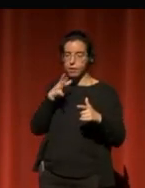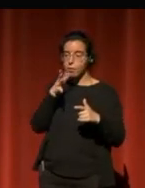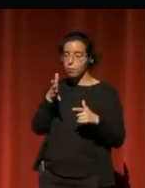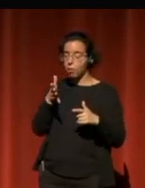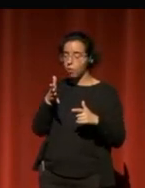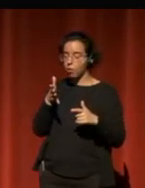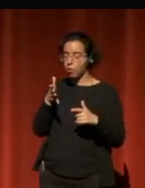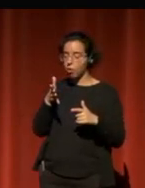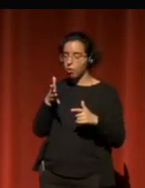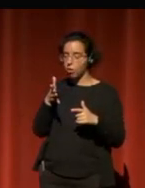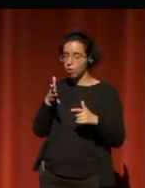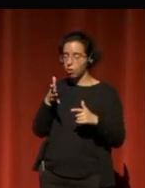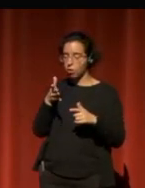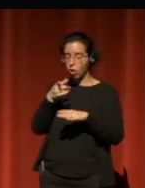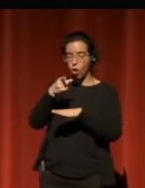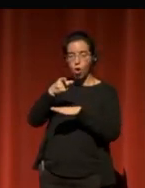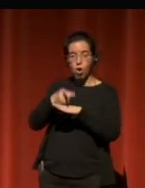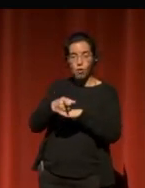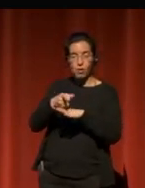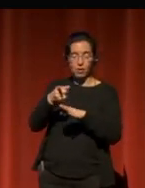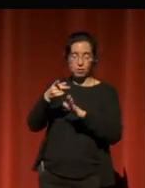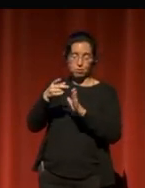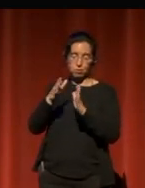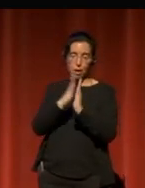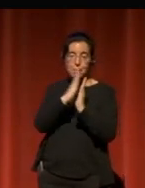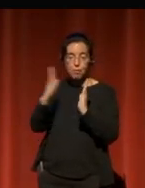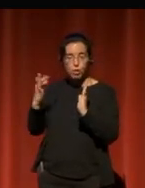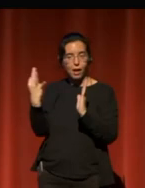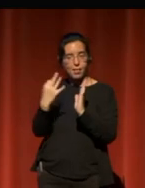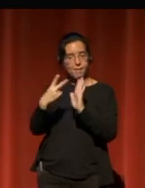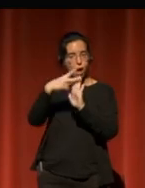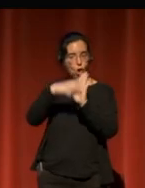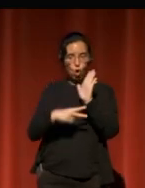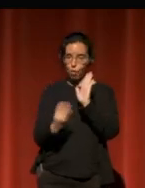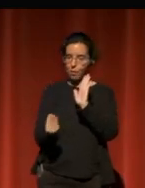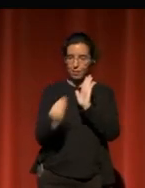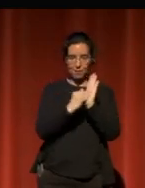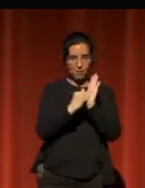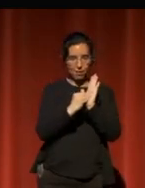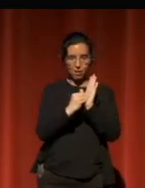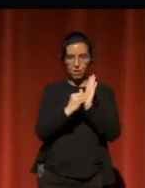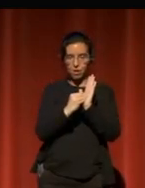la biblioteca sea normativa, es decir, también dotada,